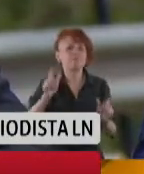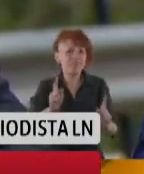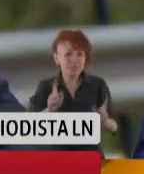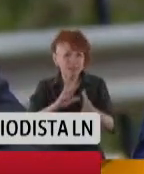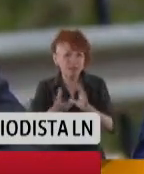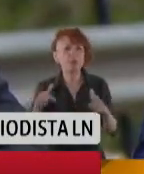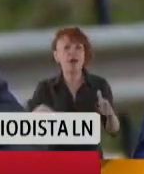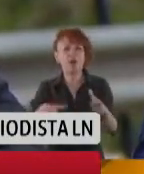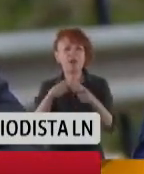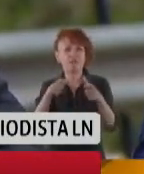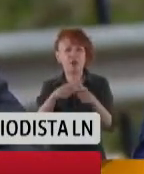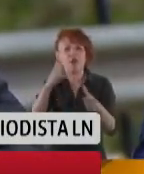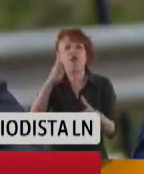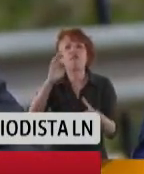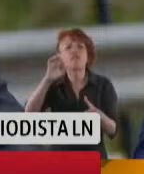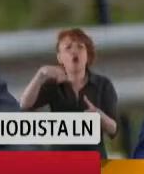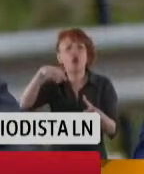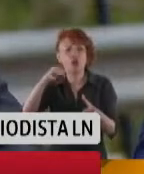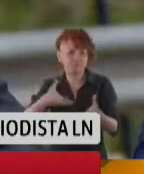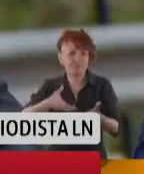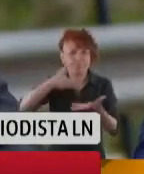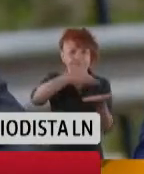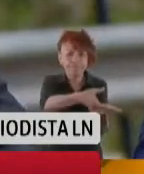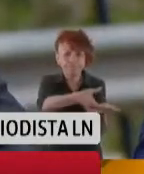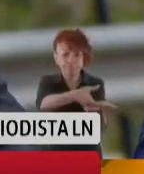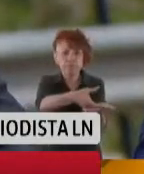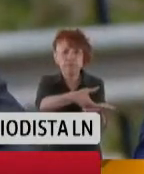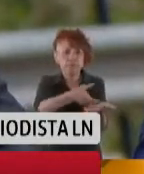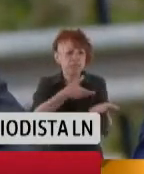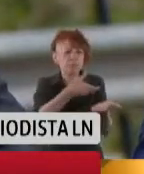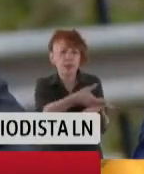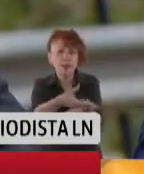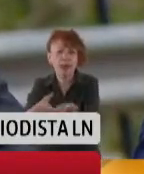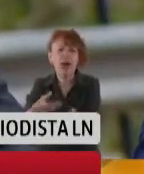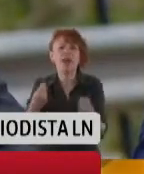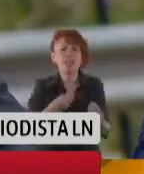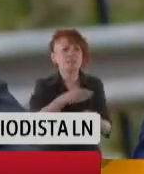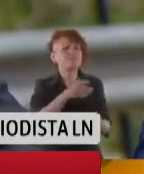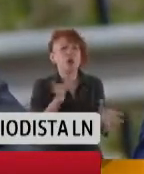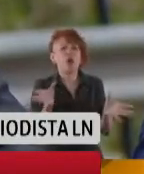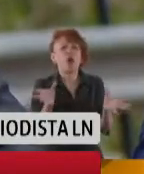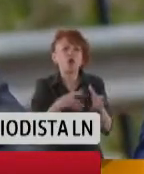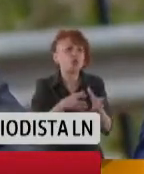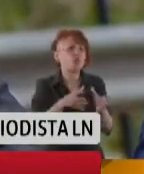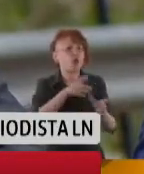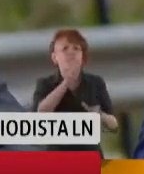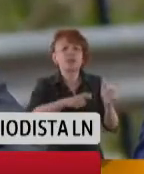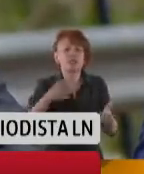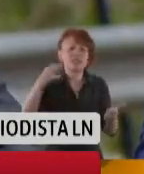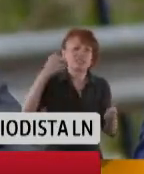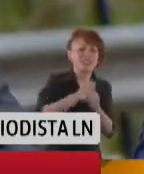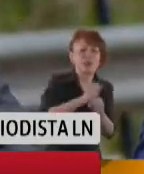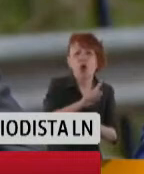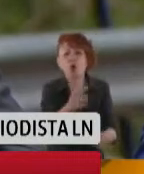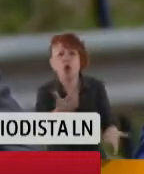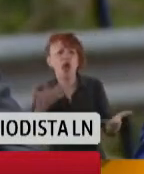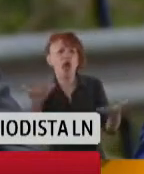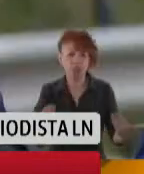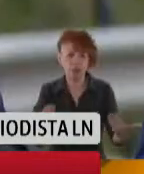situación que venía siendo explosiva cuando él asume en el gobierno, hoy la situación económica no